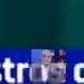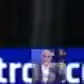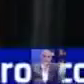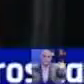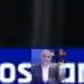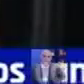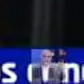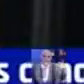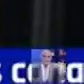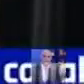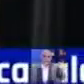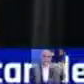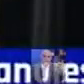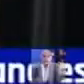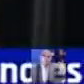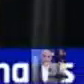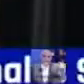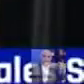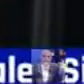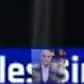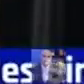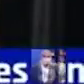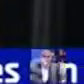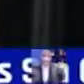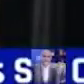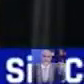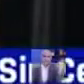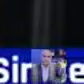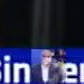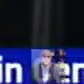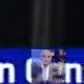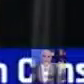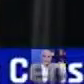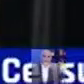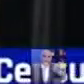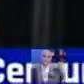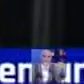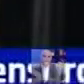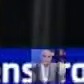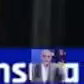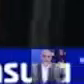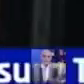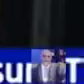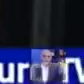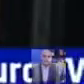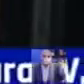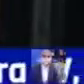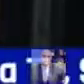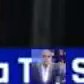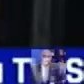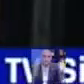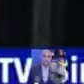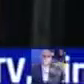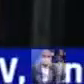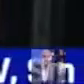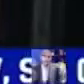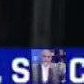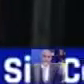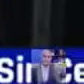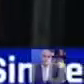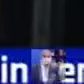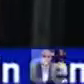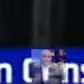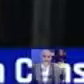me permite, saber y escuchar lo que dijo el presidente Andrés Manuel López Obrador, que el litio debe ser de la nación, que no se puede